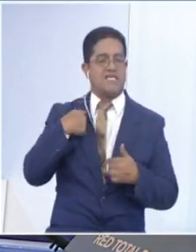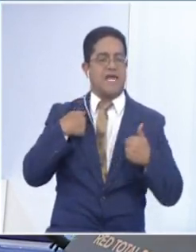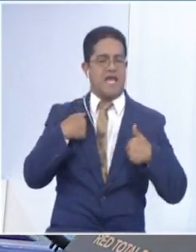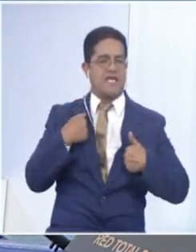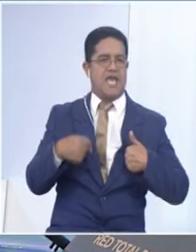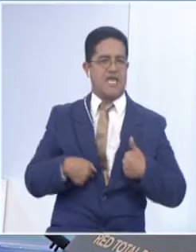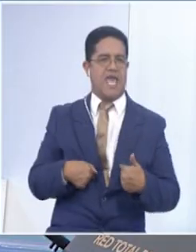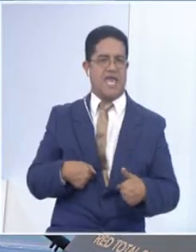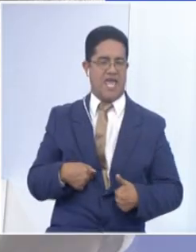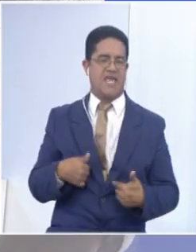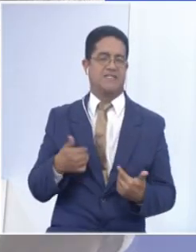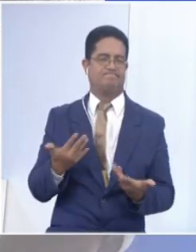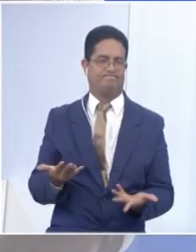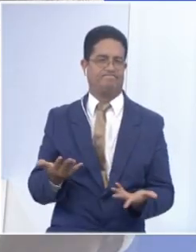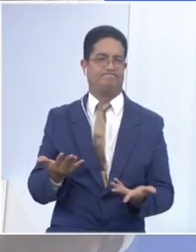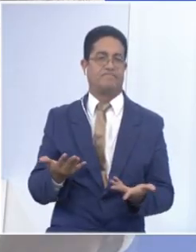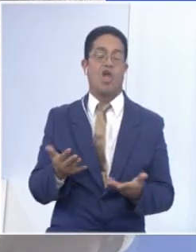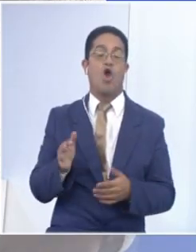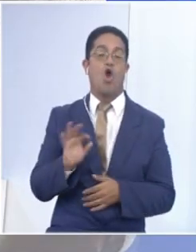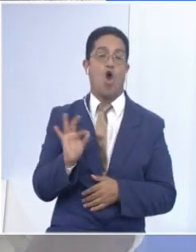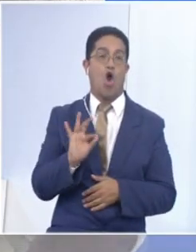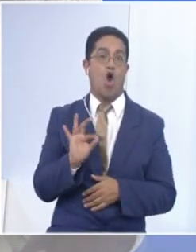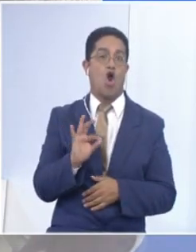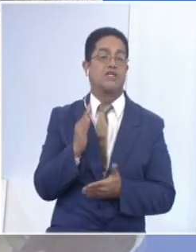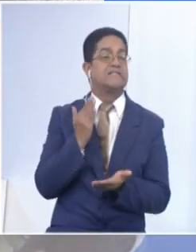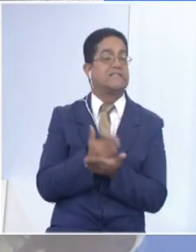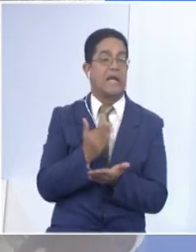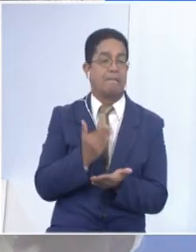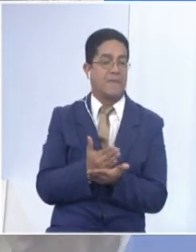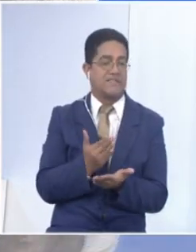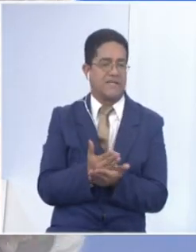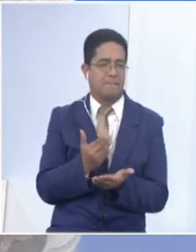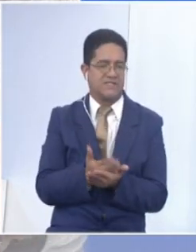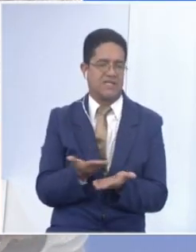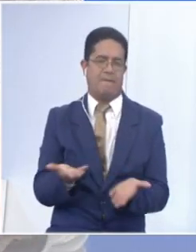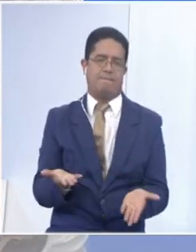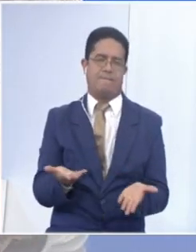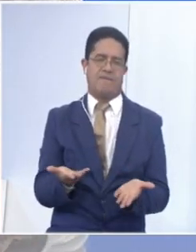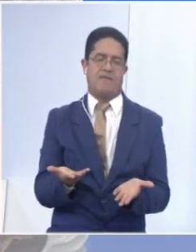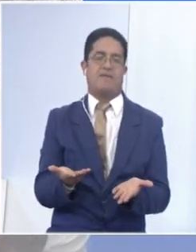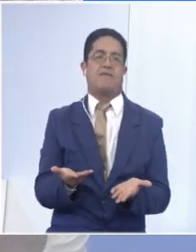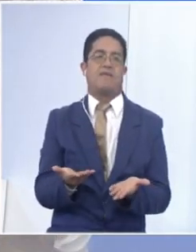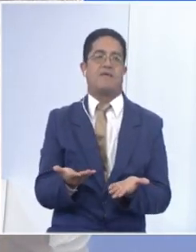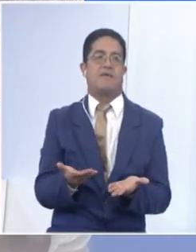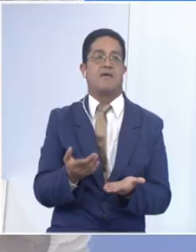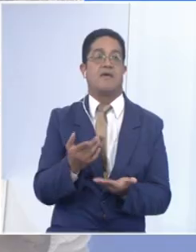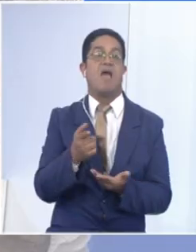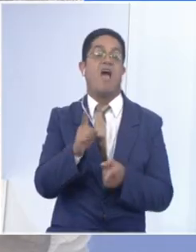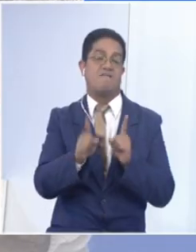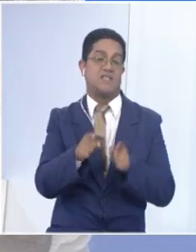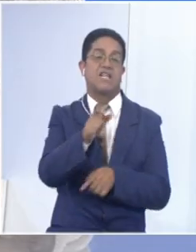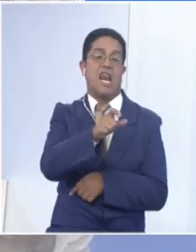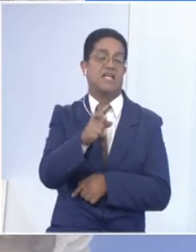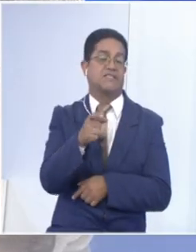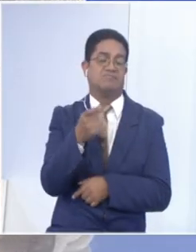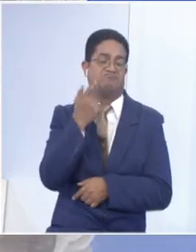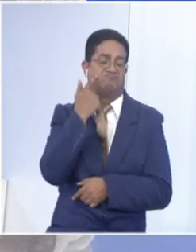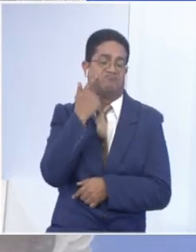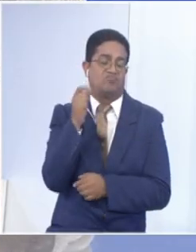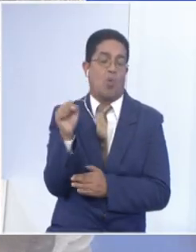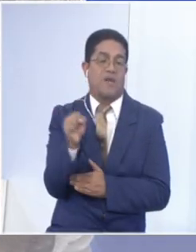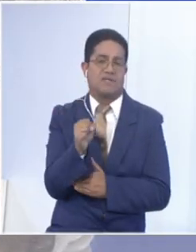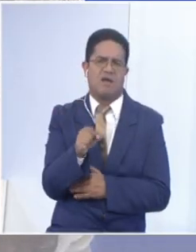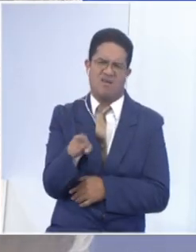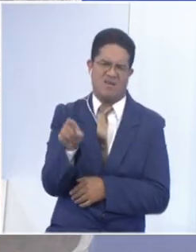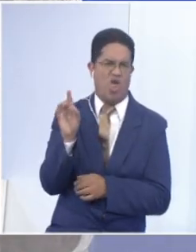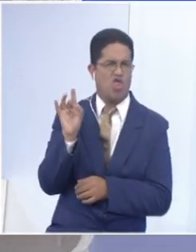en el cuerpo o a veces es lo recurrente, por eso es que es crónico. Sí cuesta mucho que las personas digan, bueno, realmente a esta persona le